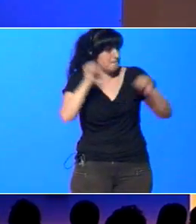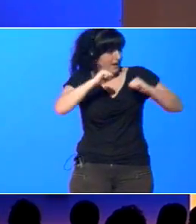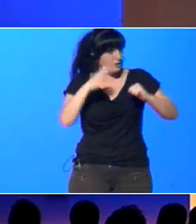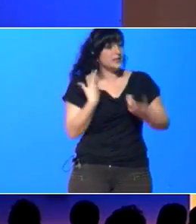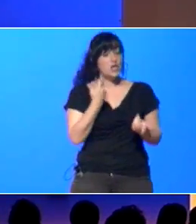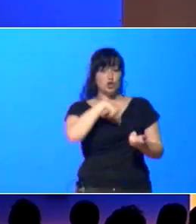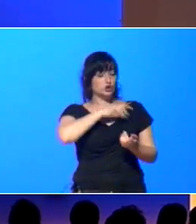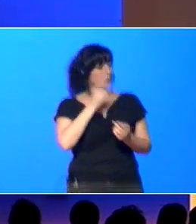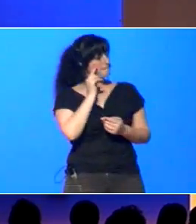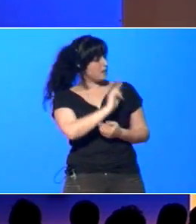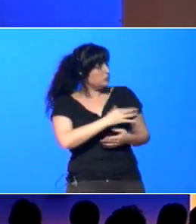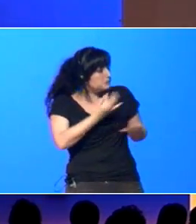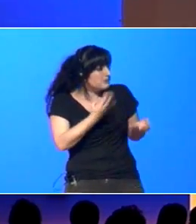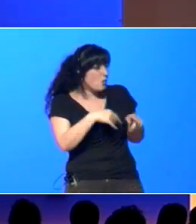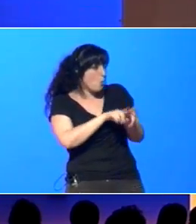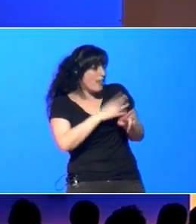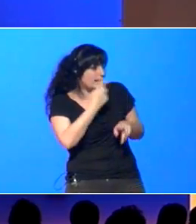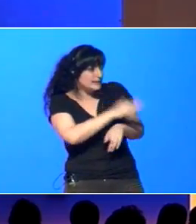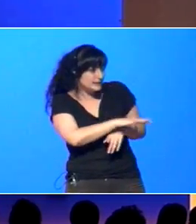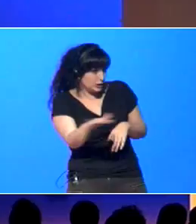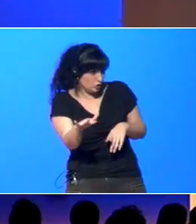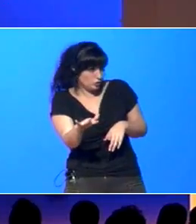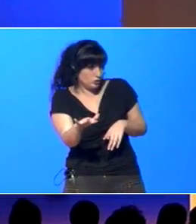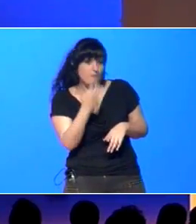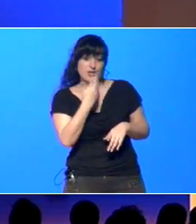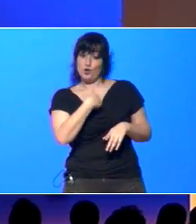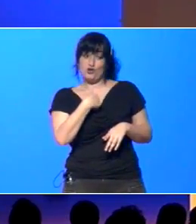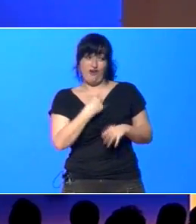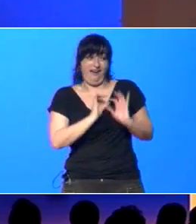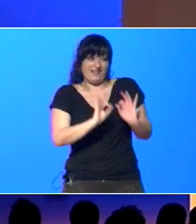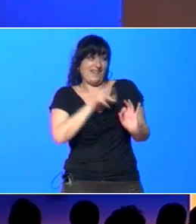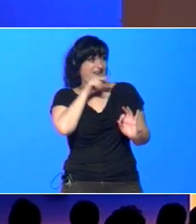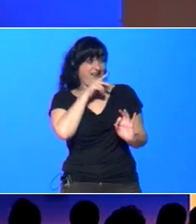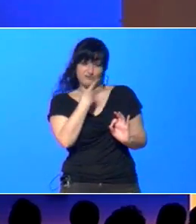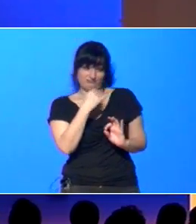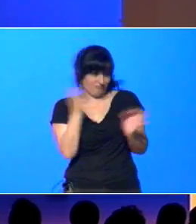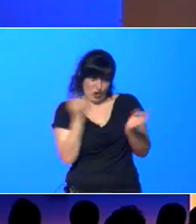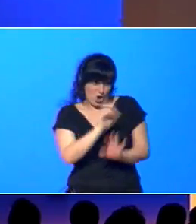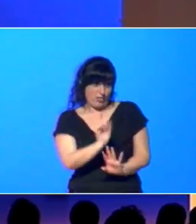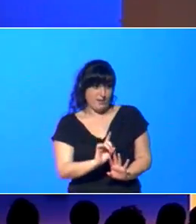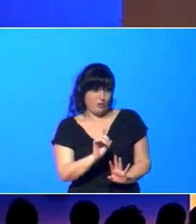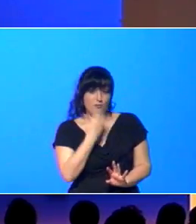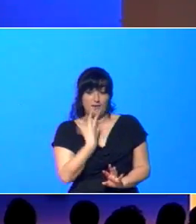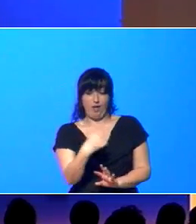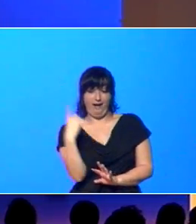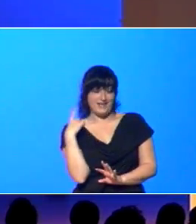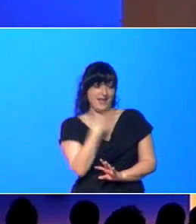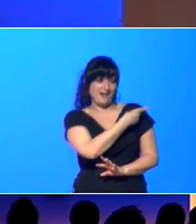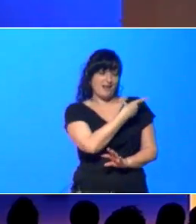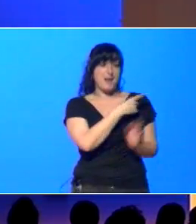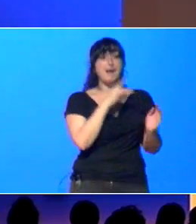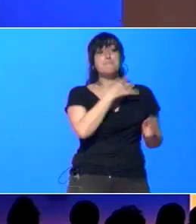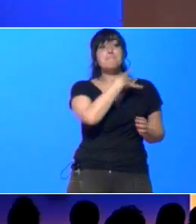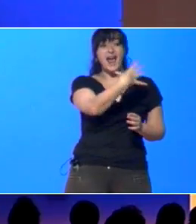incluso las personas que no deberíamos hablar así. Yo ayer metí la pata y Blanca me corrigió y se lo agradecí, porque llamé a una persona mayor